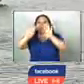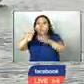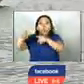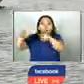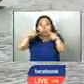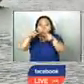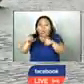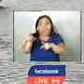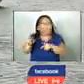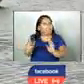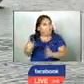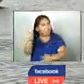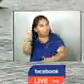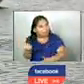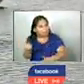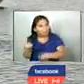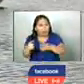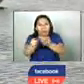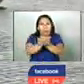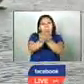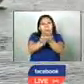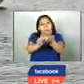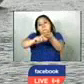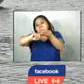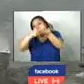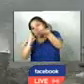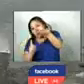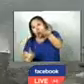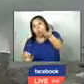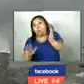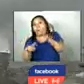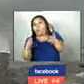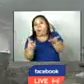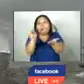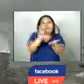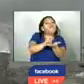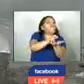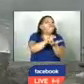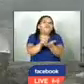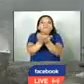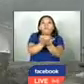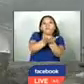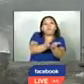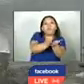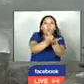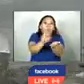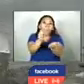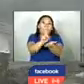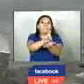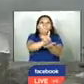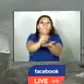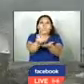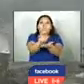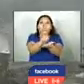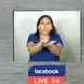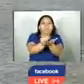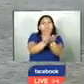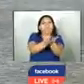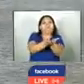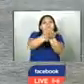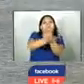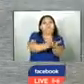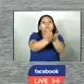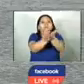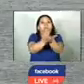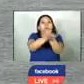años, persona que desapareció en el lago de Ilopango luego de que la lancha en la que se encontraba con 11 personas volcara durante